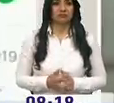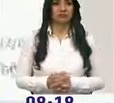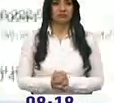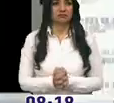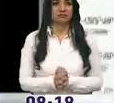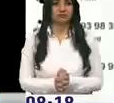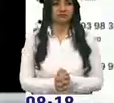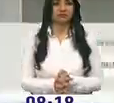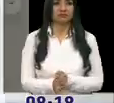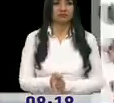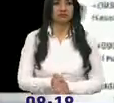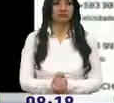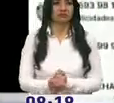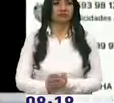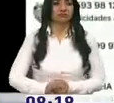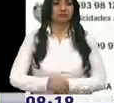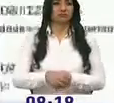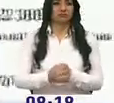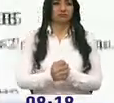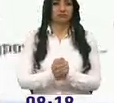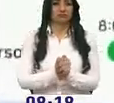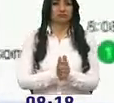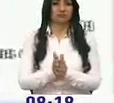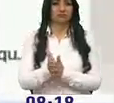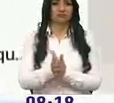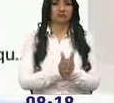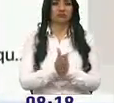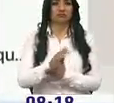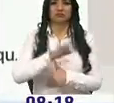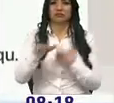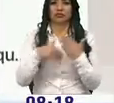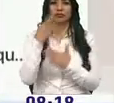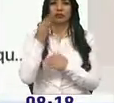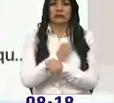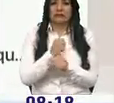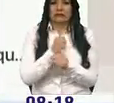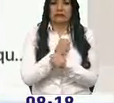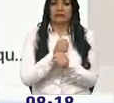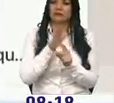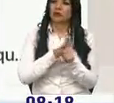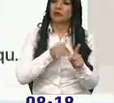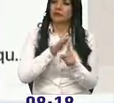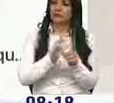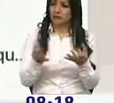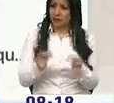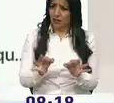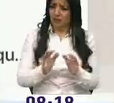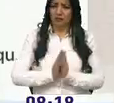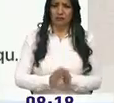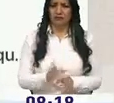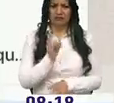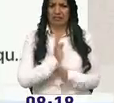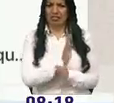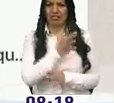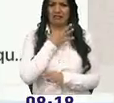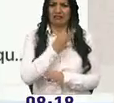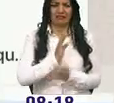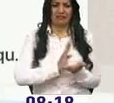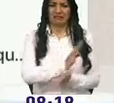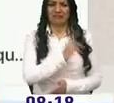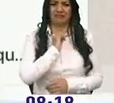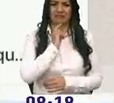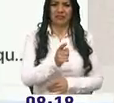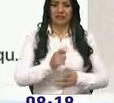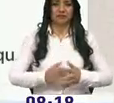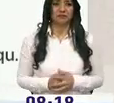mira, topos. Aquí las mujeres saltaron todos. ¡Pobres ratoncitos, si no hacen nada! Buen día, este